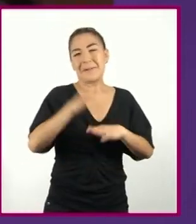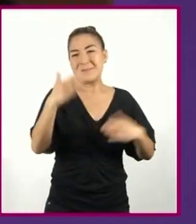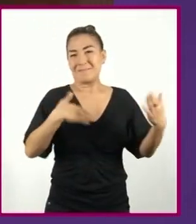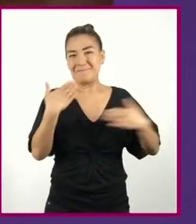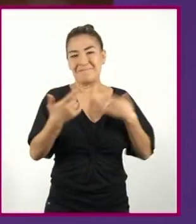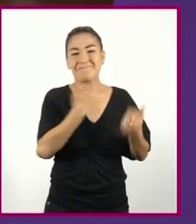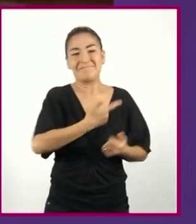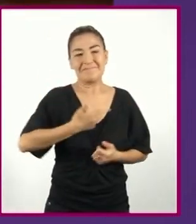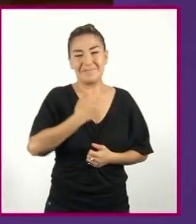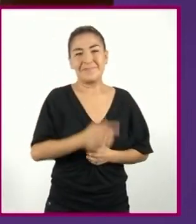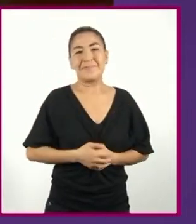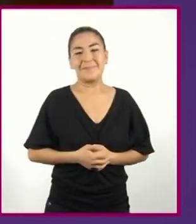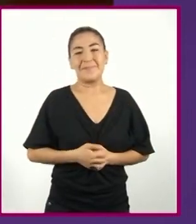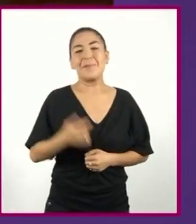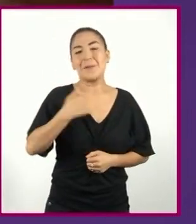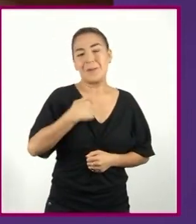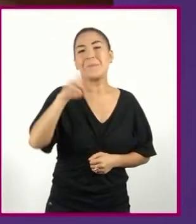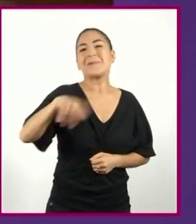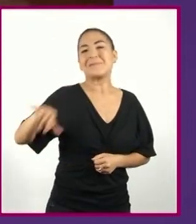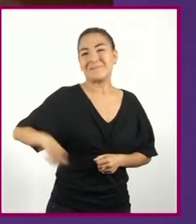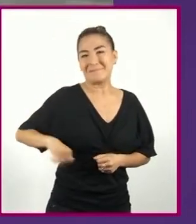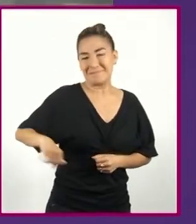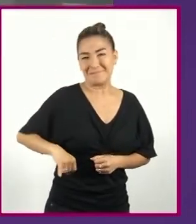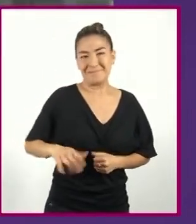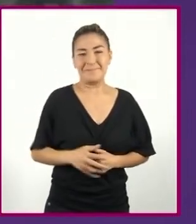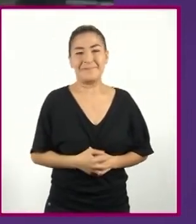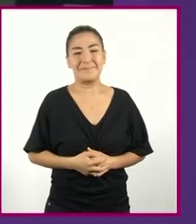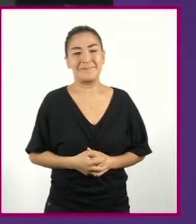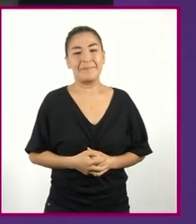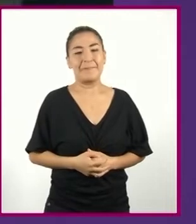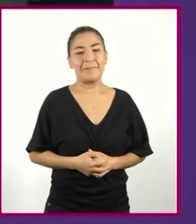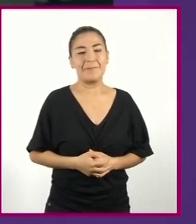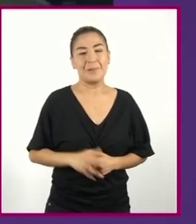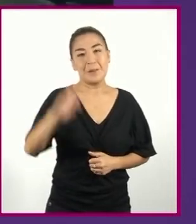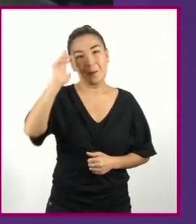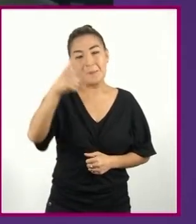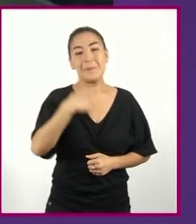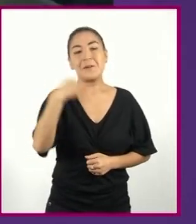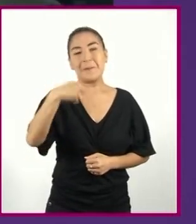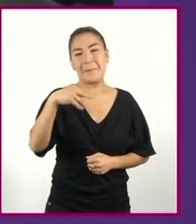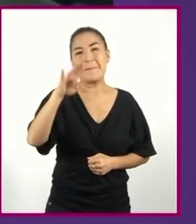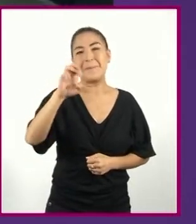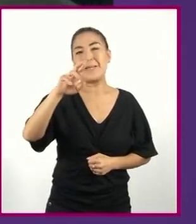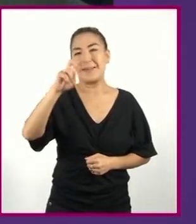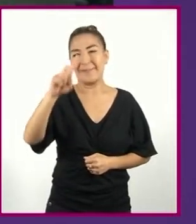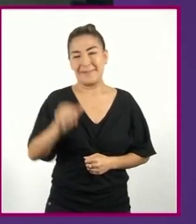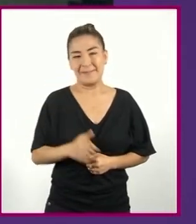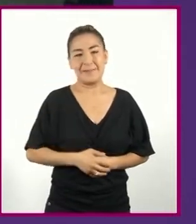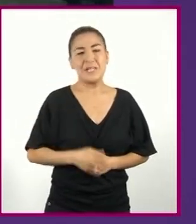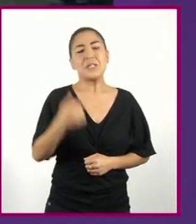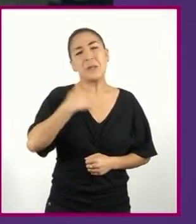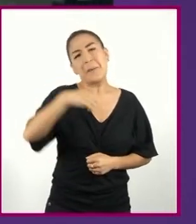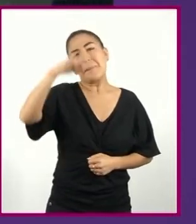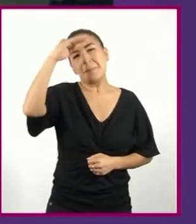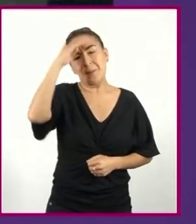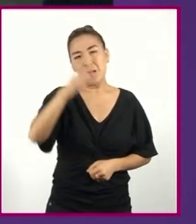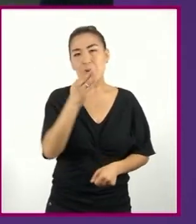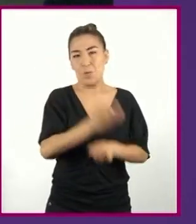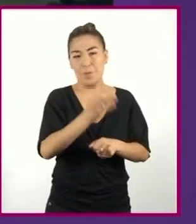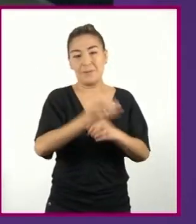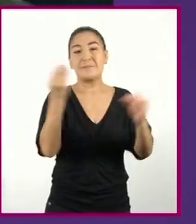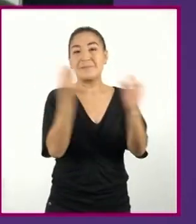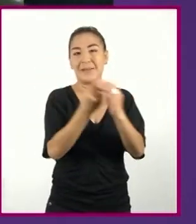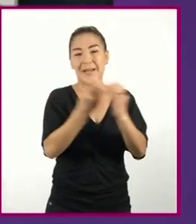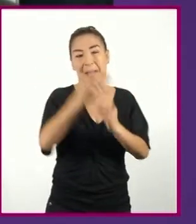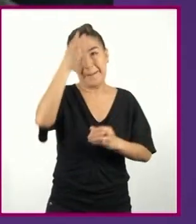divertidas. A mí muy interesantes. Hola, mi nombre es Brenda Nájera y yo pienso que las sesiones de Aprende